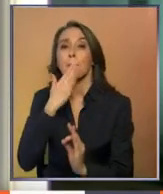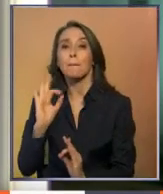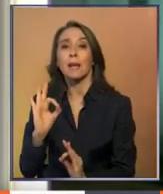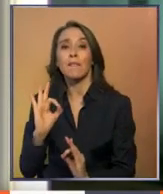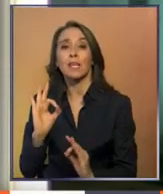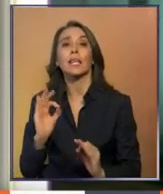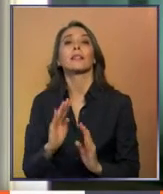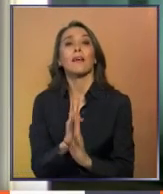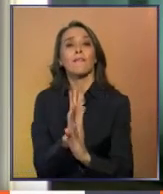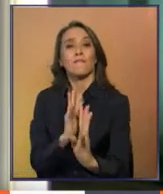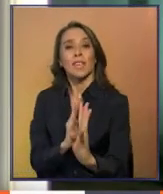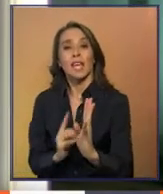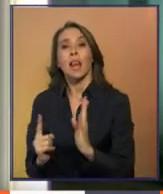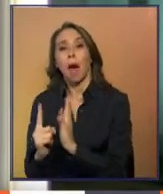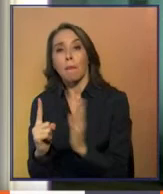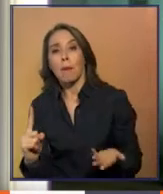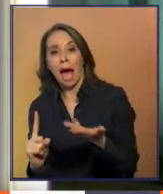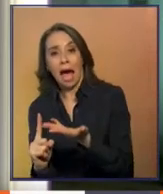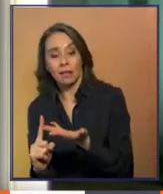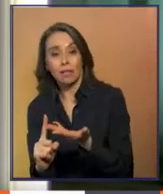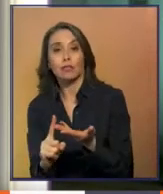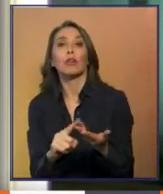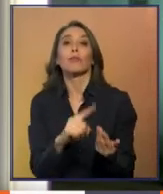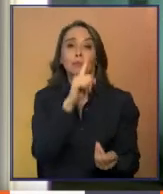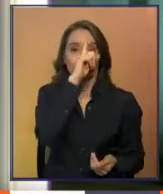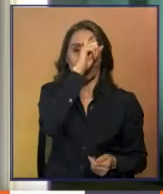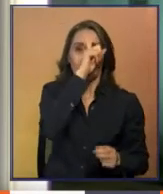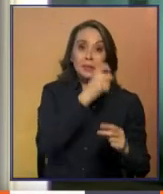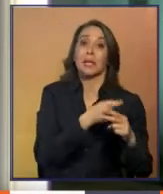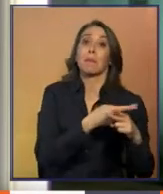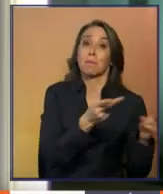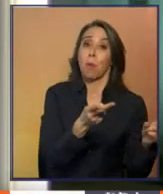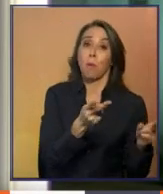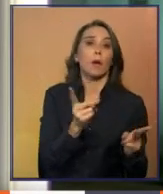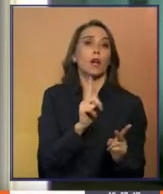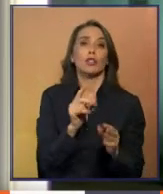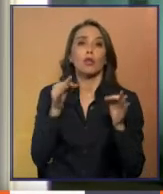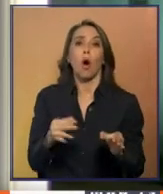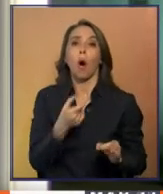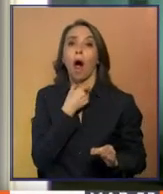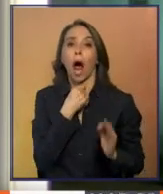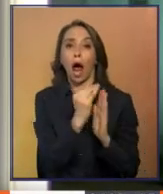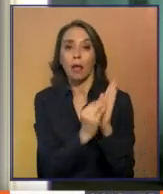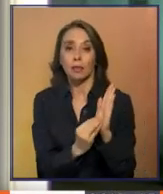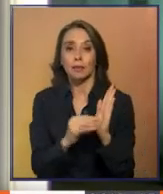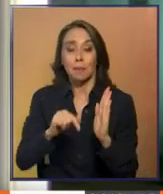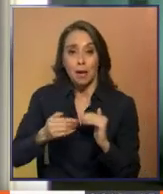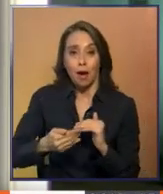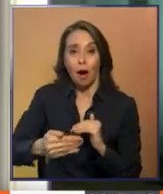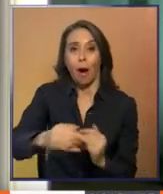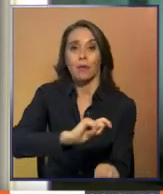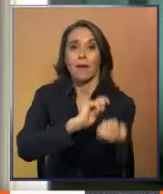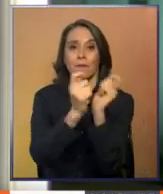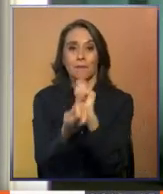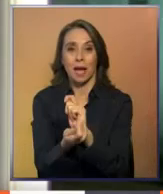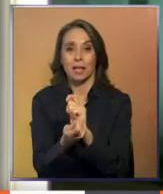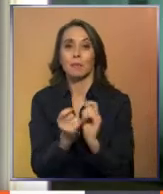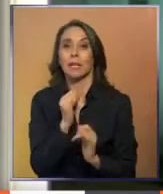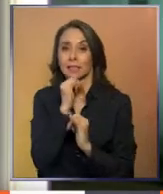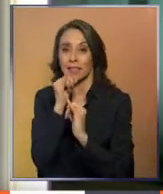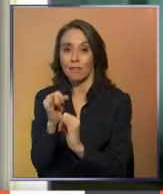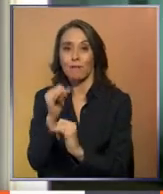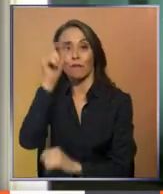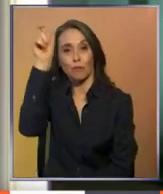atención. Bueno, hasta ahora en la salud pública nada garantizaba eso, pero desde hoy todo cambiará. Los detalles en el informe de